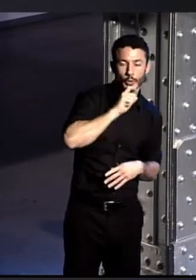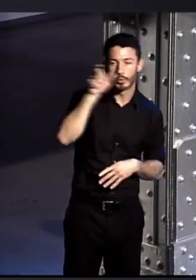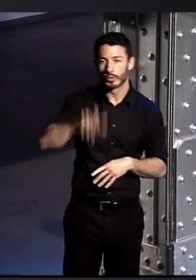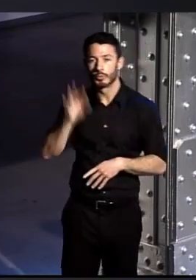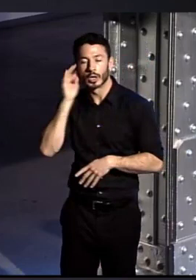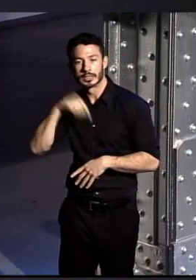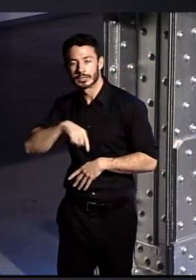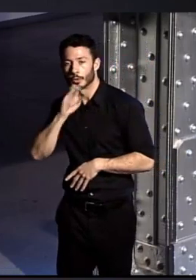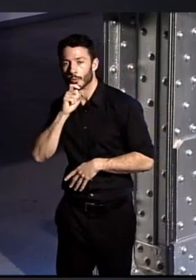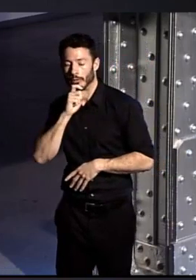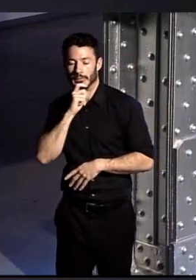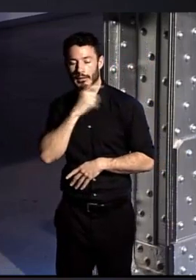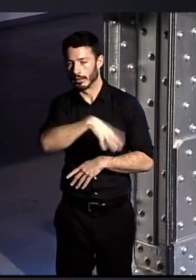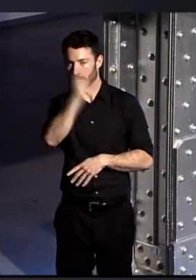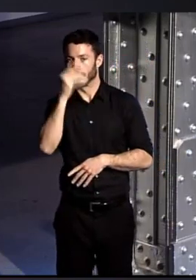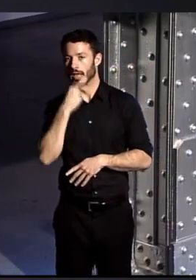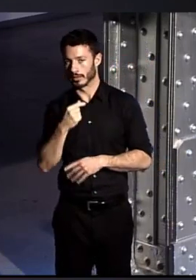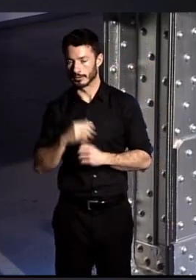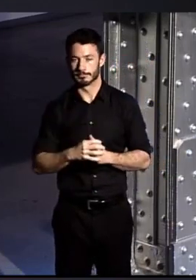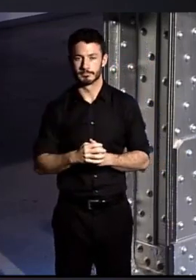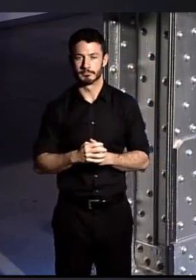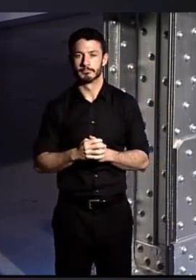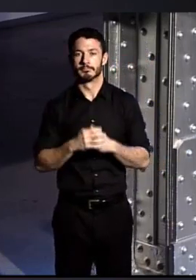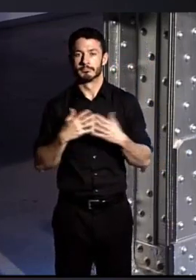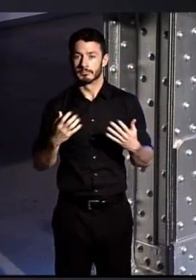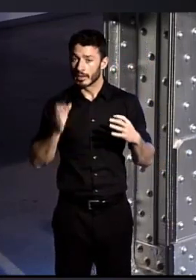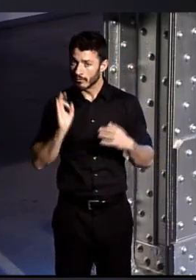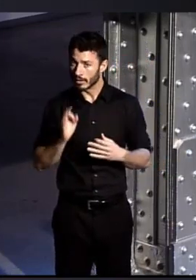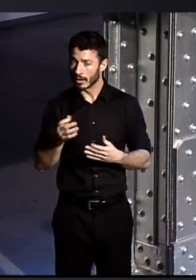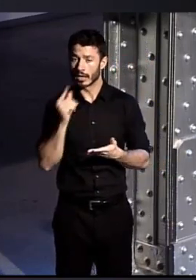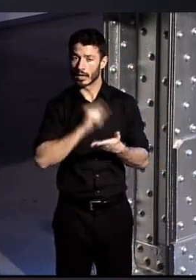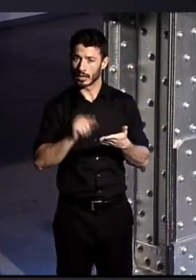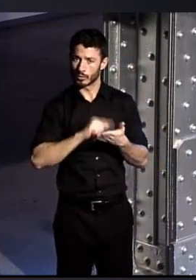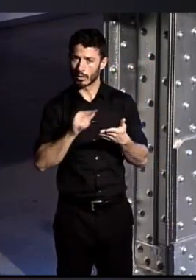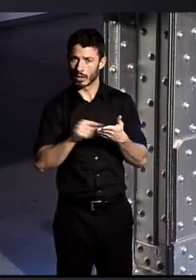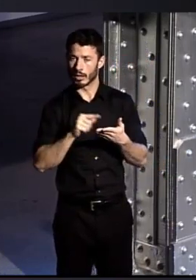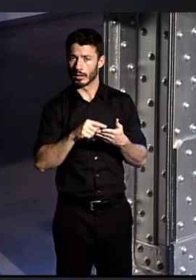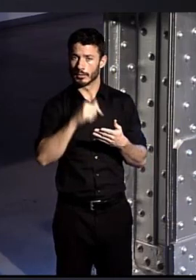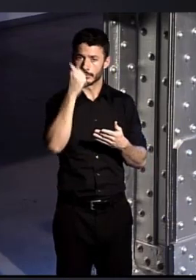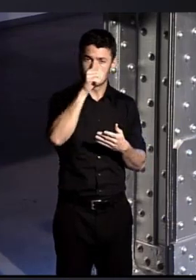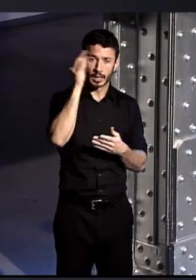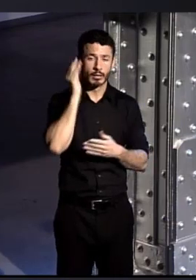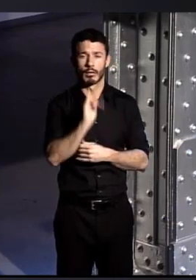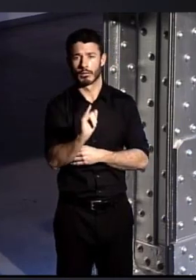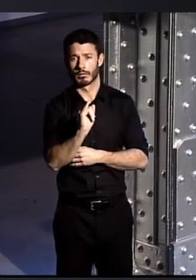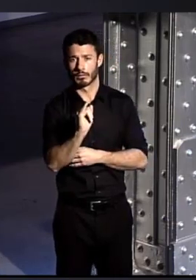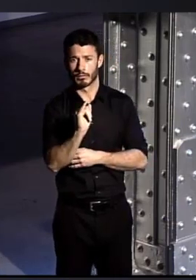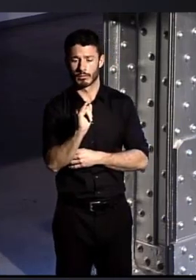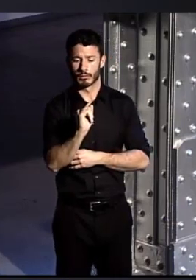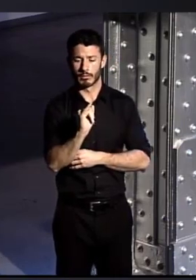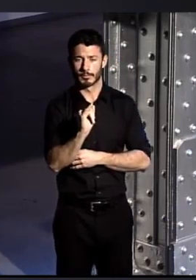Entonces, es verdad que la escritura tiene género. Cuando dicen que la escritura tiene género, es